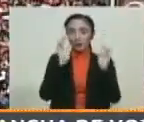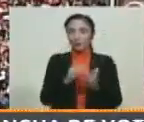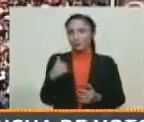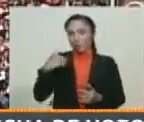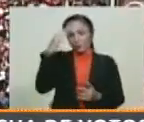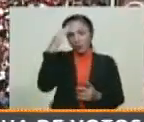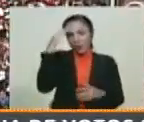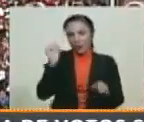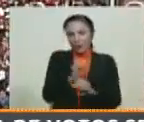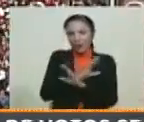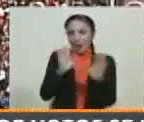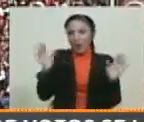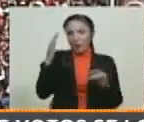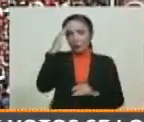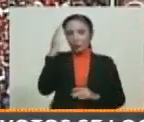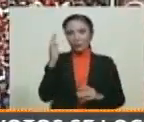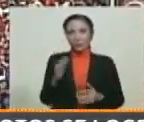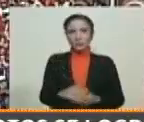sé